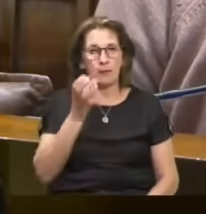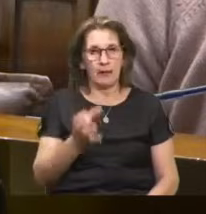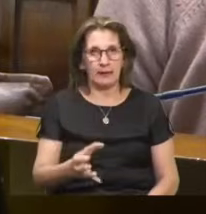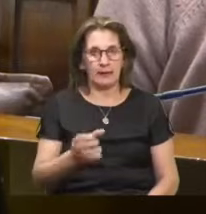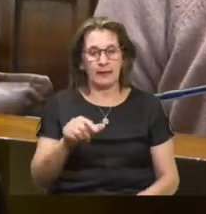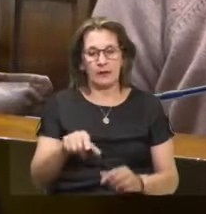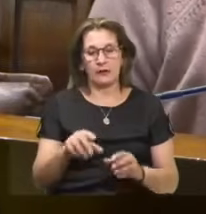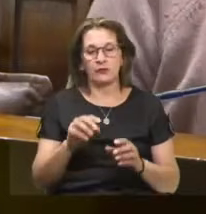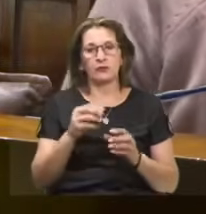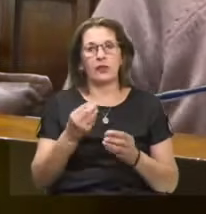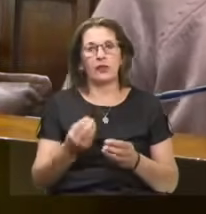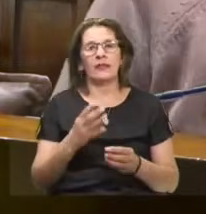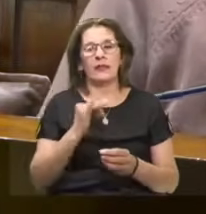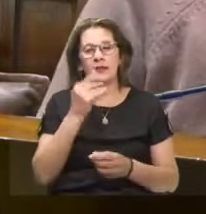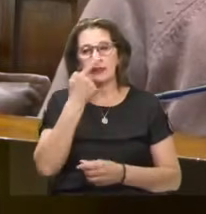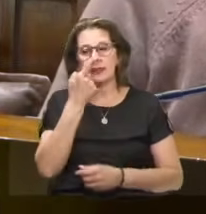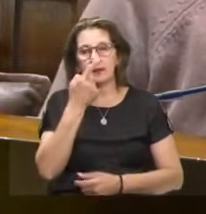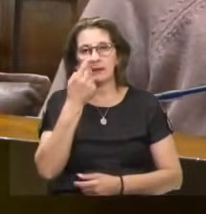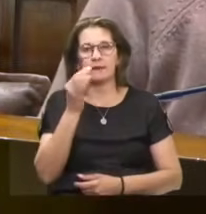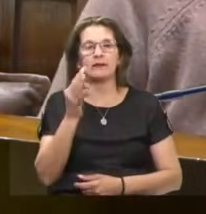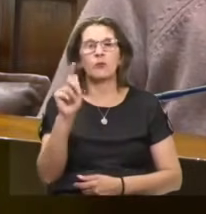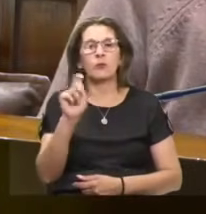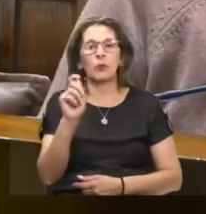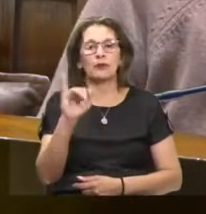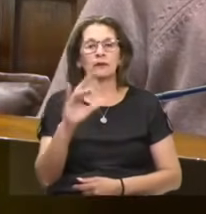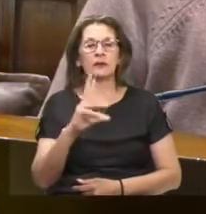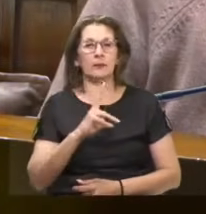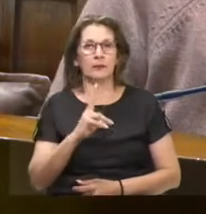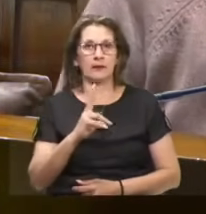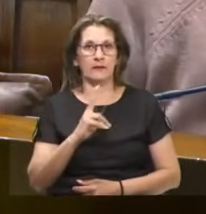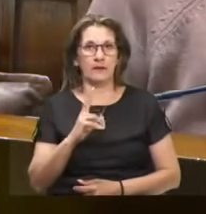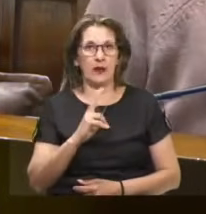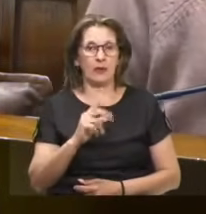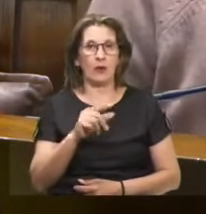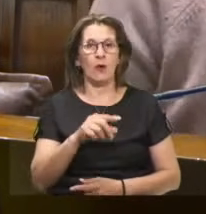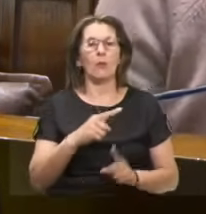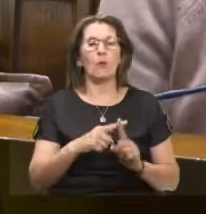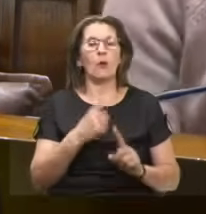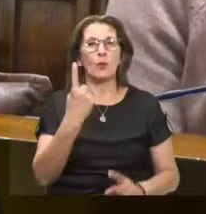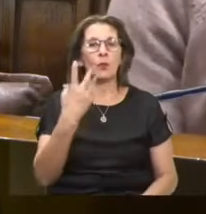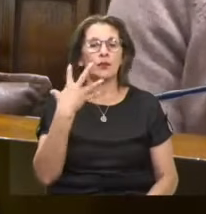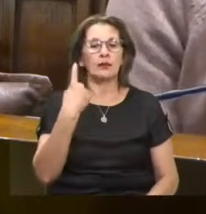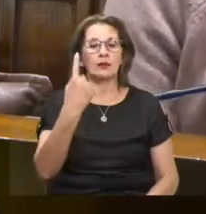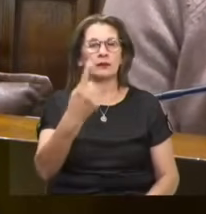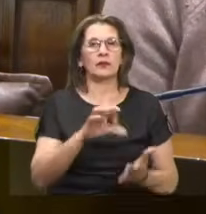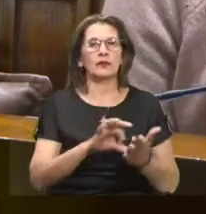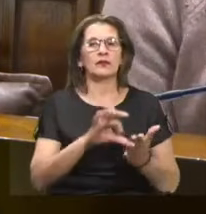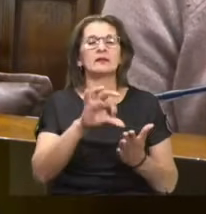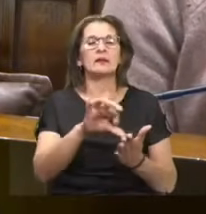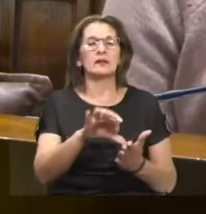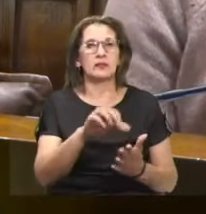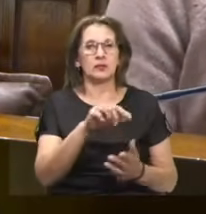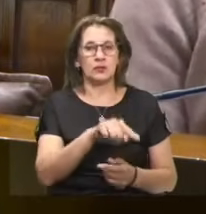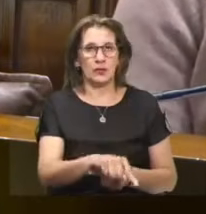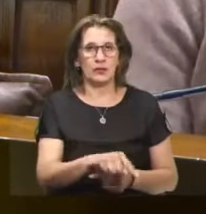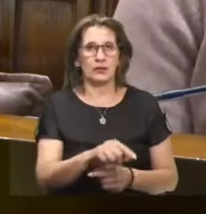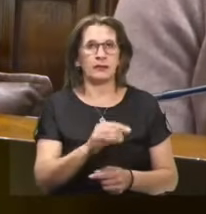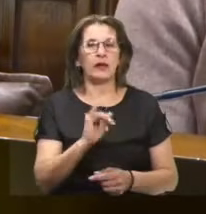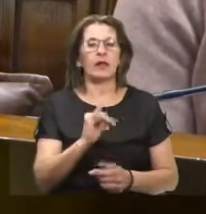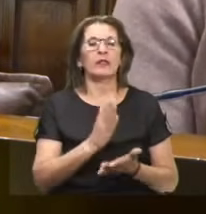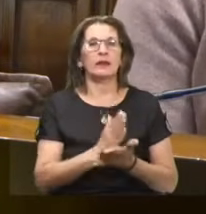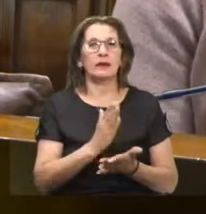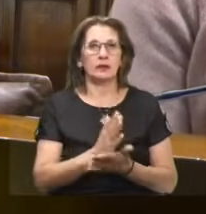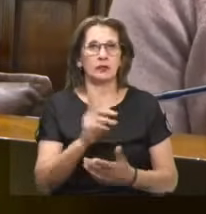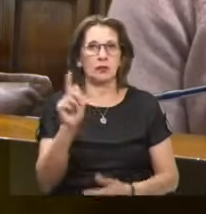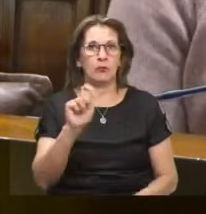conjunción de intereses públicos y privados en manos de un director de servicio de esta clase. Derecho